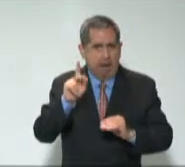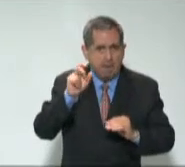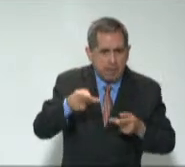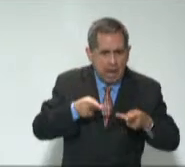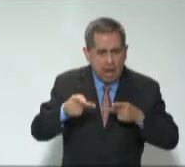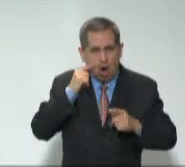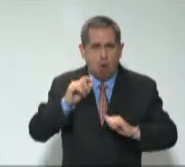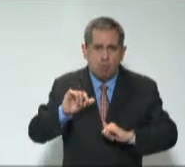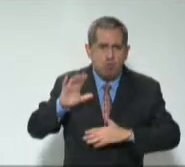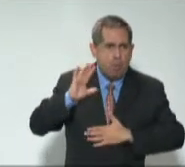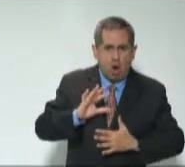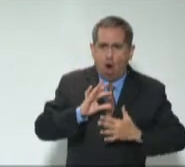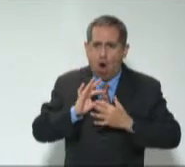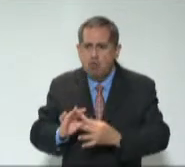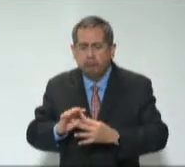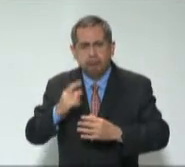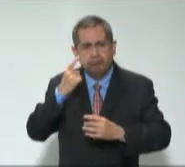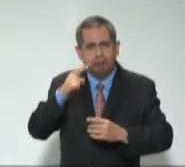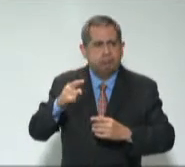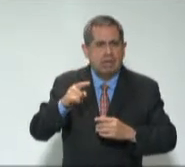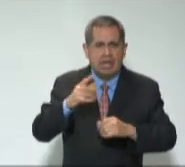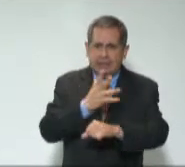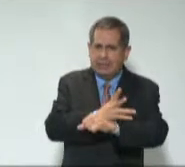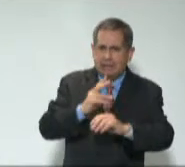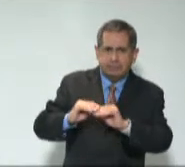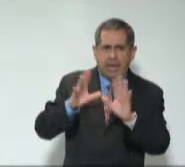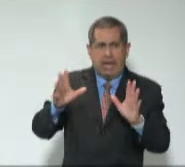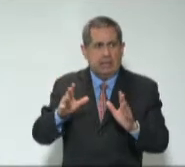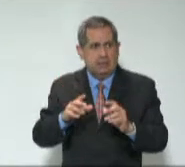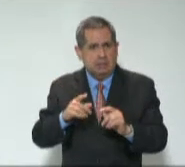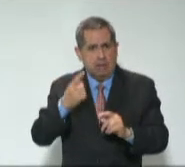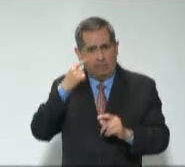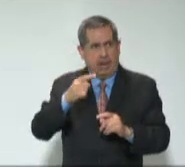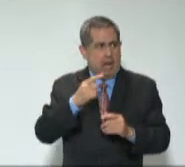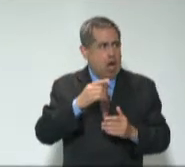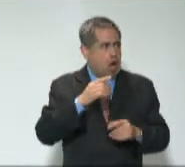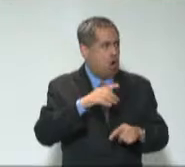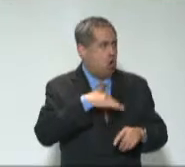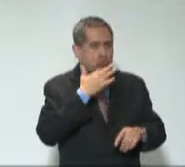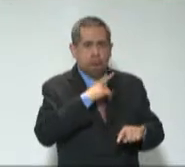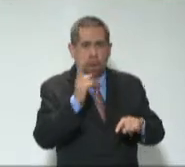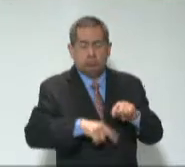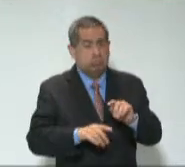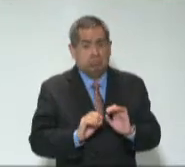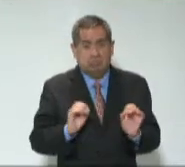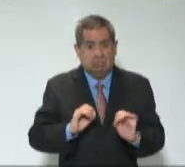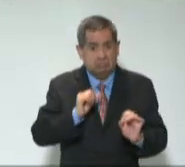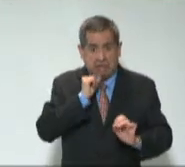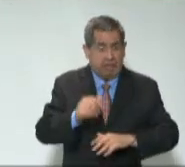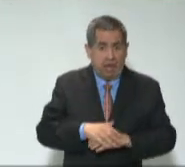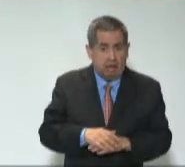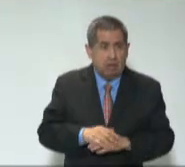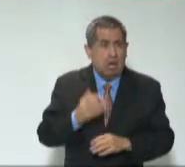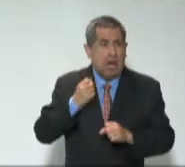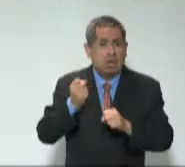mucho compromiso con el tema de transparencia y combate a la corrupción incluso después de las reformas de 2015 por las